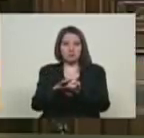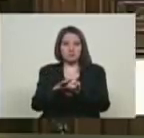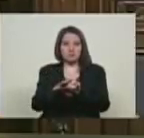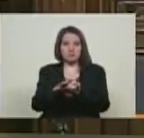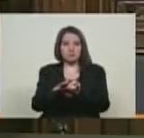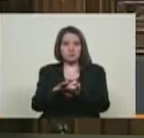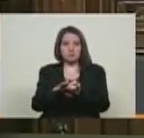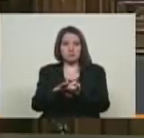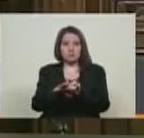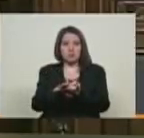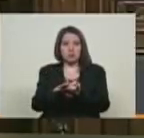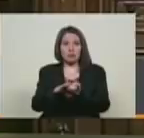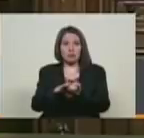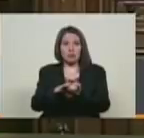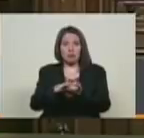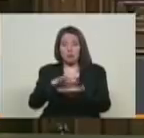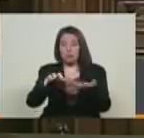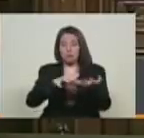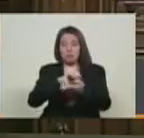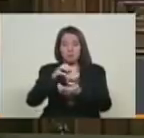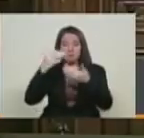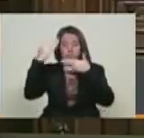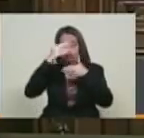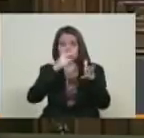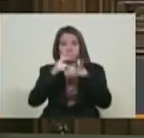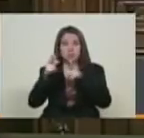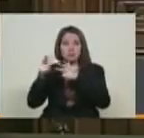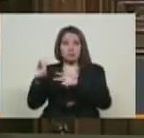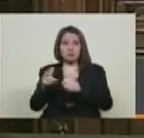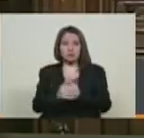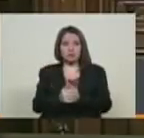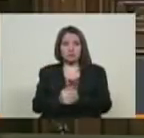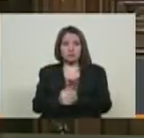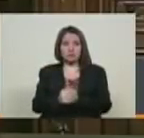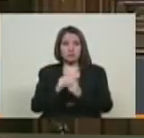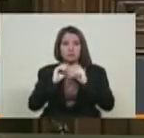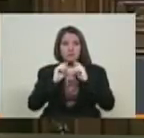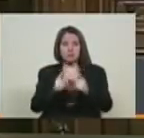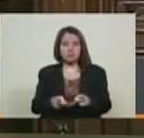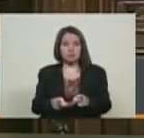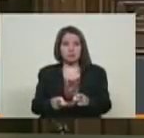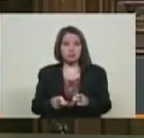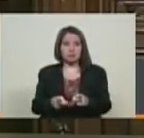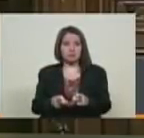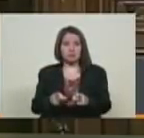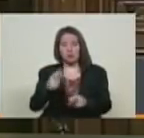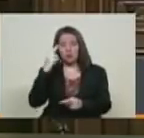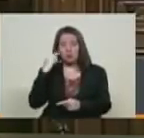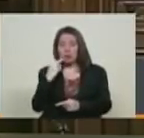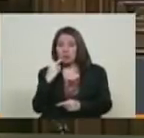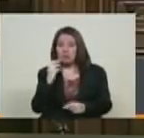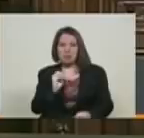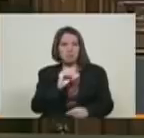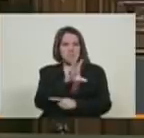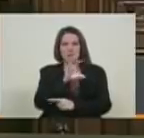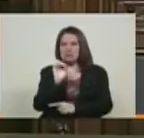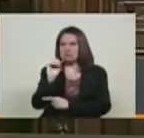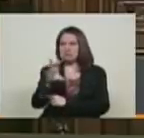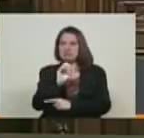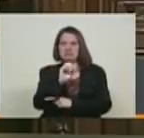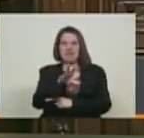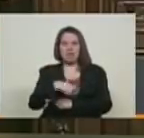el acto terrorista, y desde la avenida Bolívar iban pasando información a Miami,